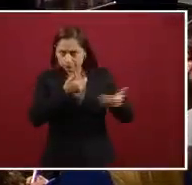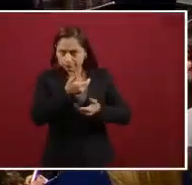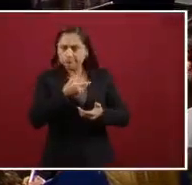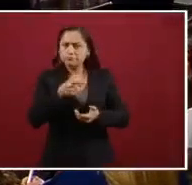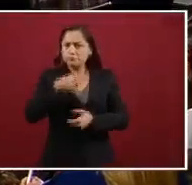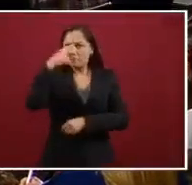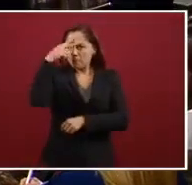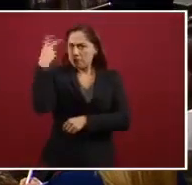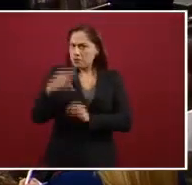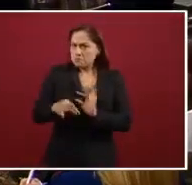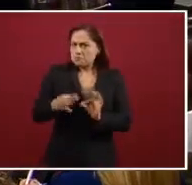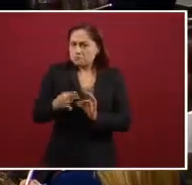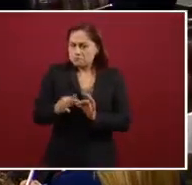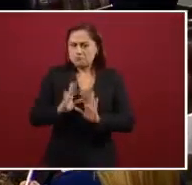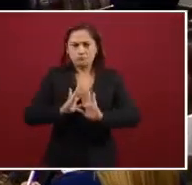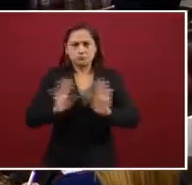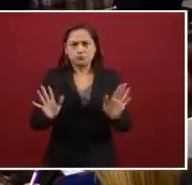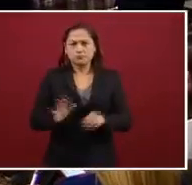Por favor.